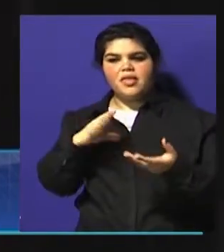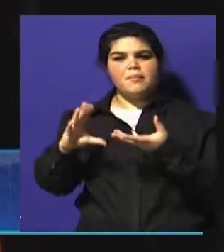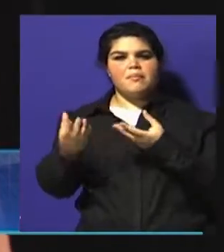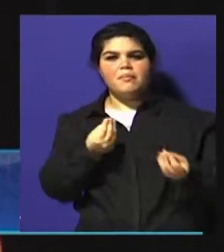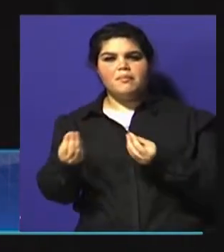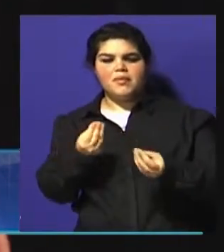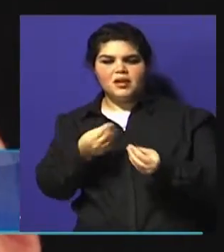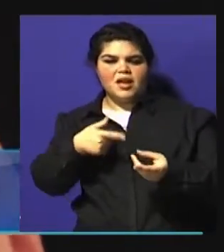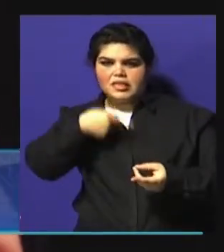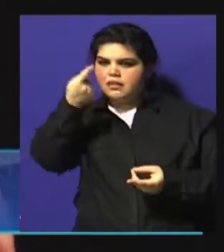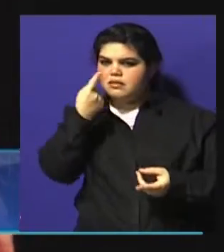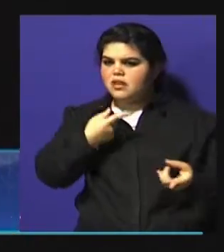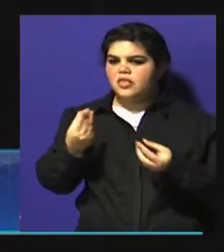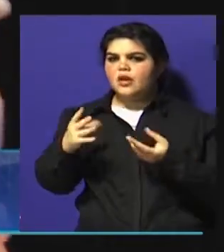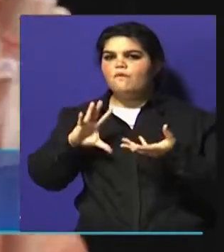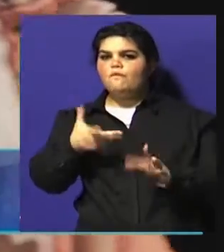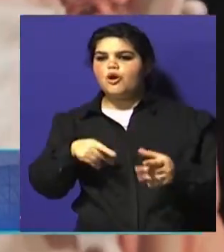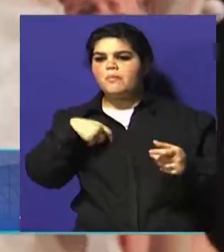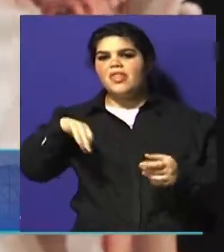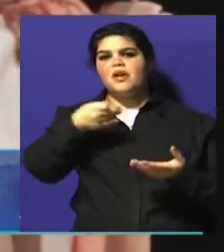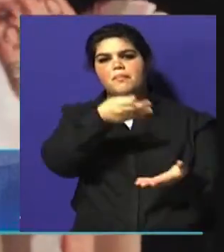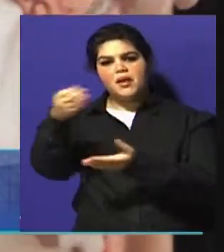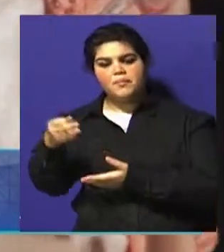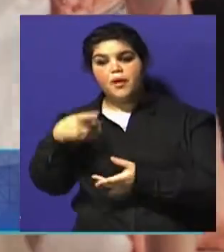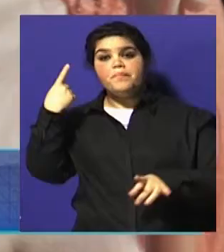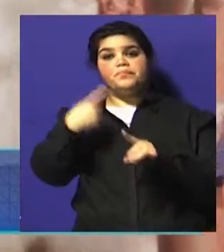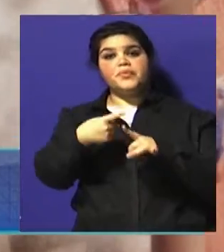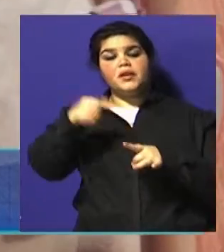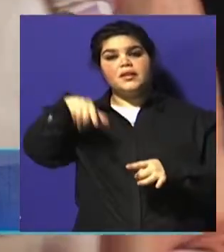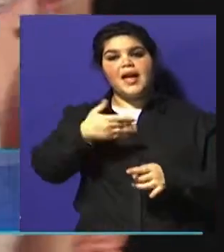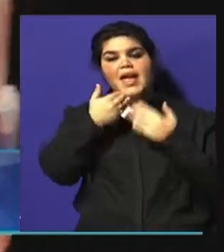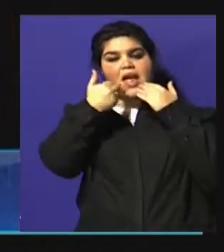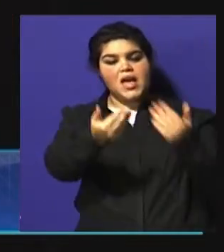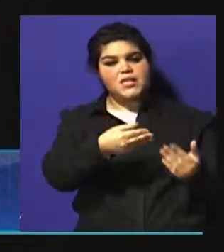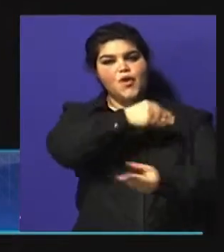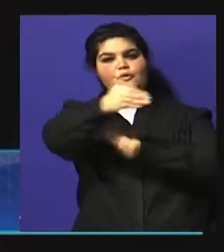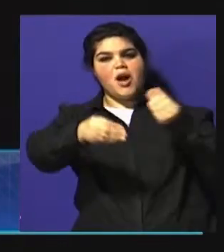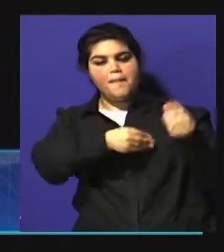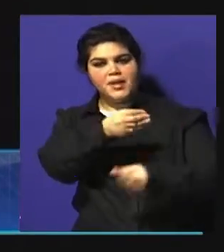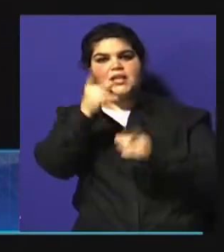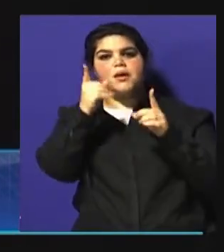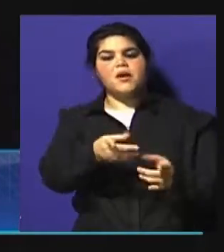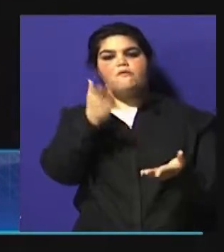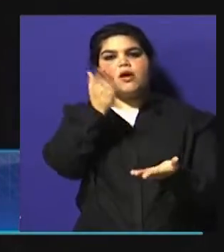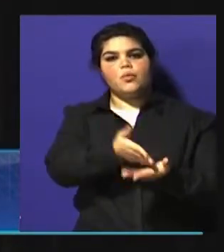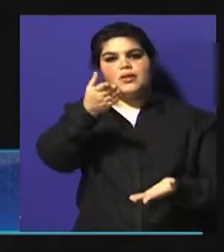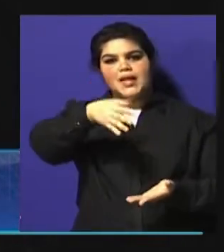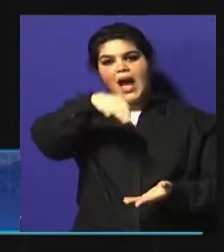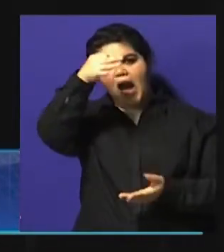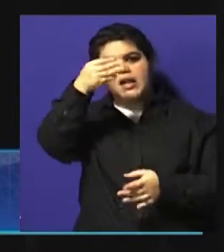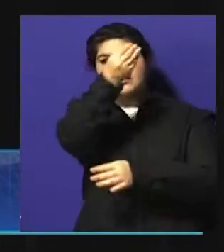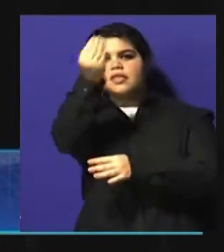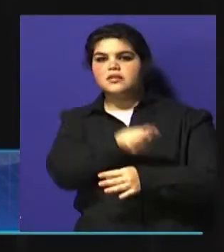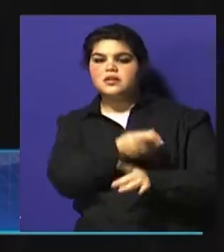circulación bastante interesante. Bueno, en la ceremonia que ahí estamos viendo, Vilma agradeció a su familia, a la Facultad de Artes y Diseños, y particularmente